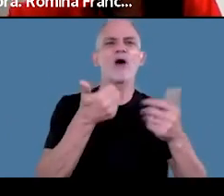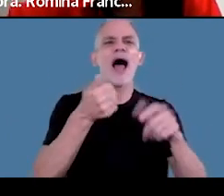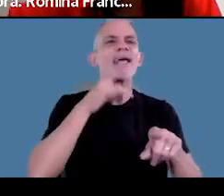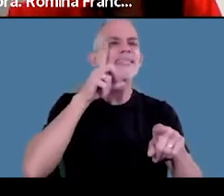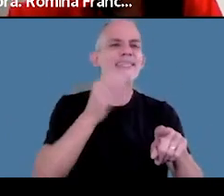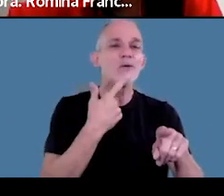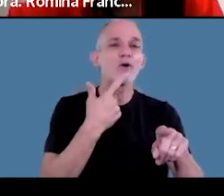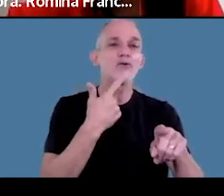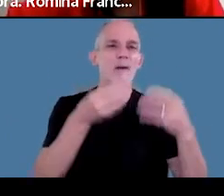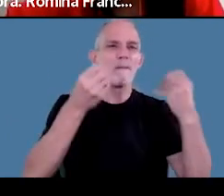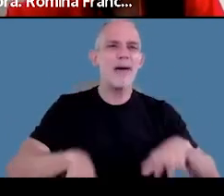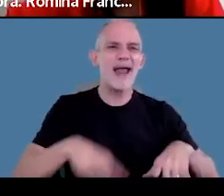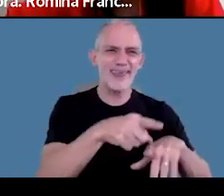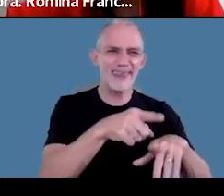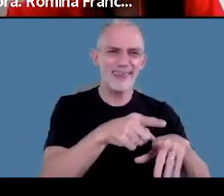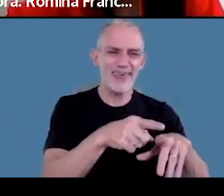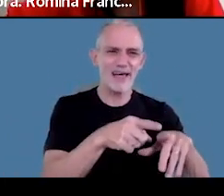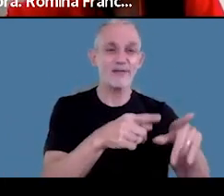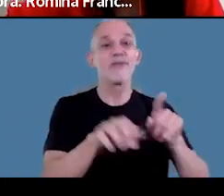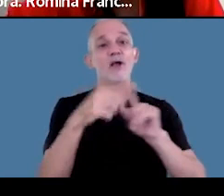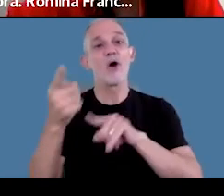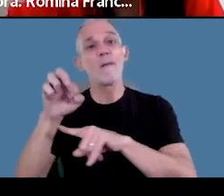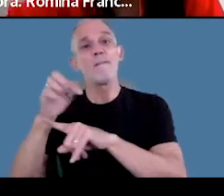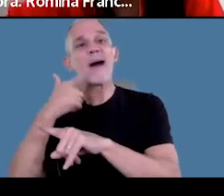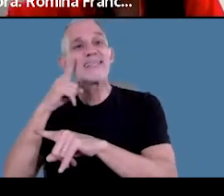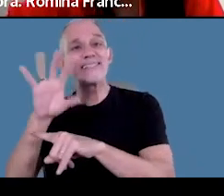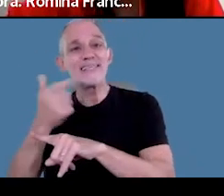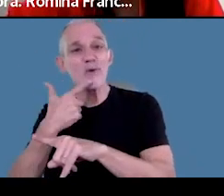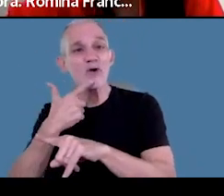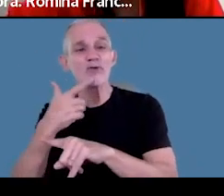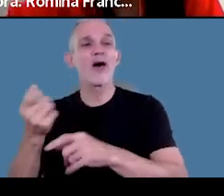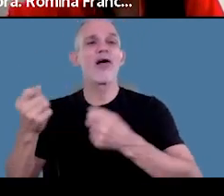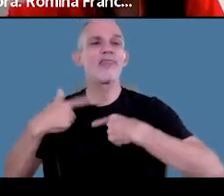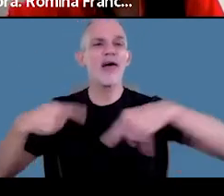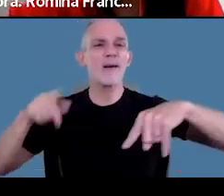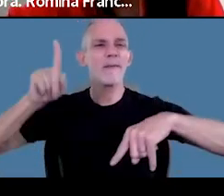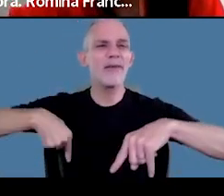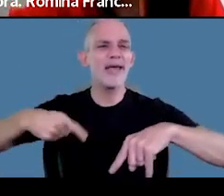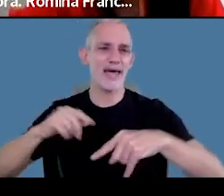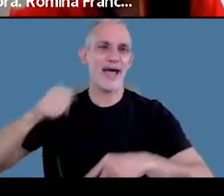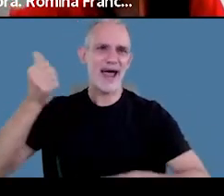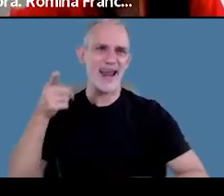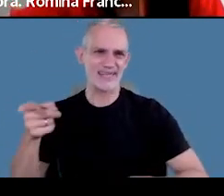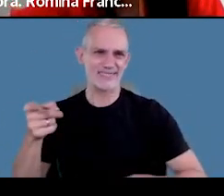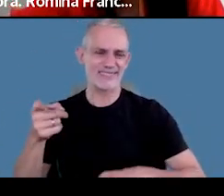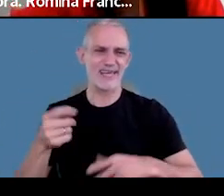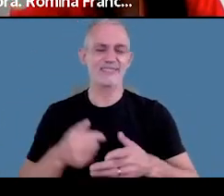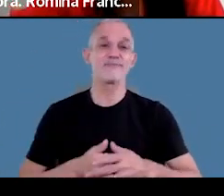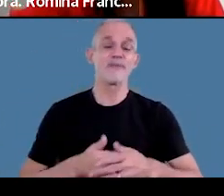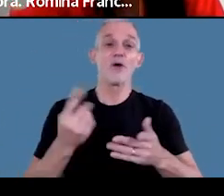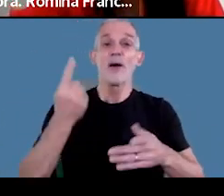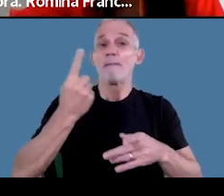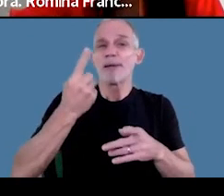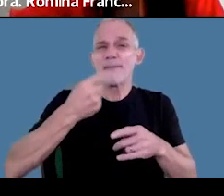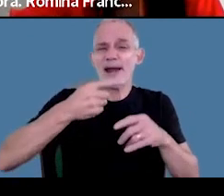generan pérdida y lo que son los pasivos nos van a generar ganancia. Así que el primer